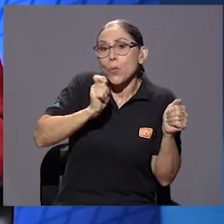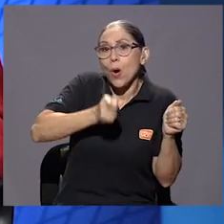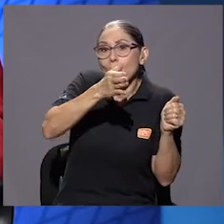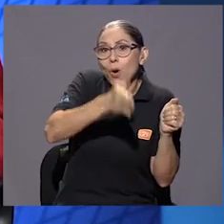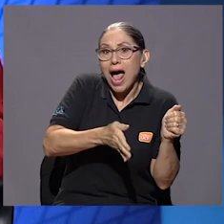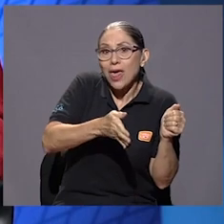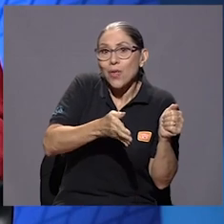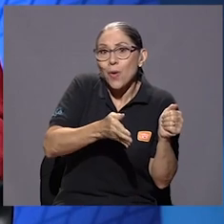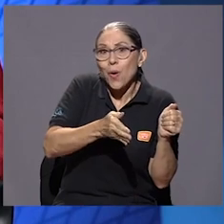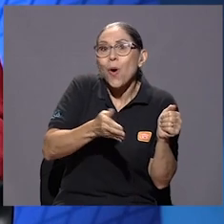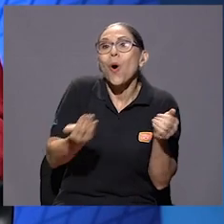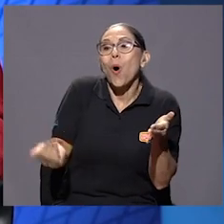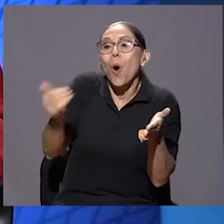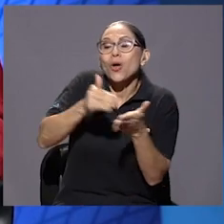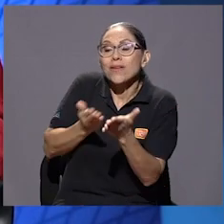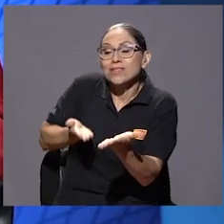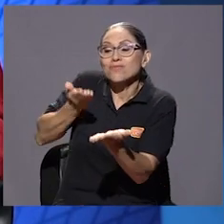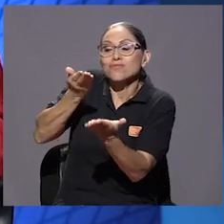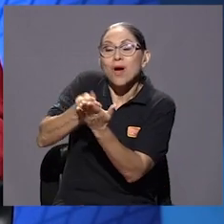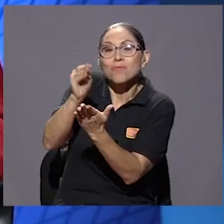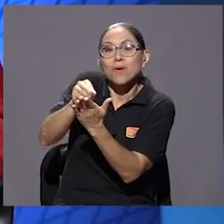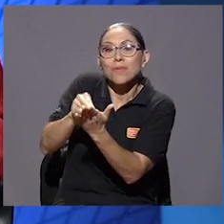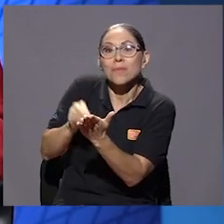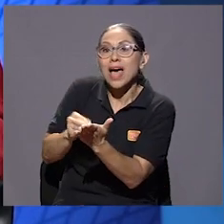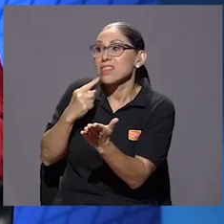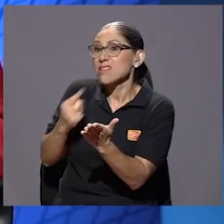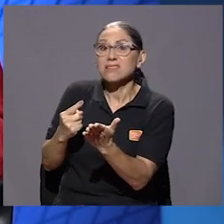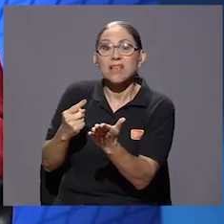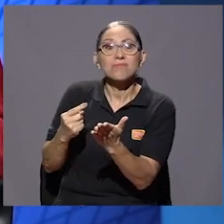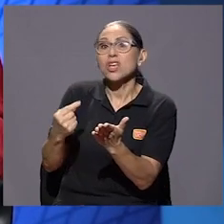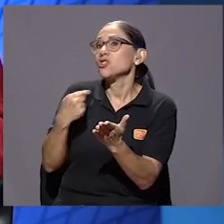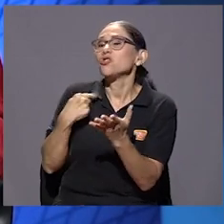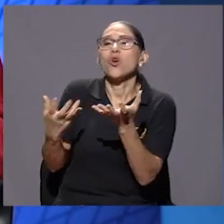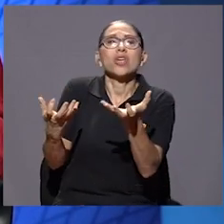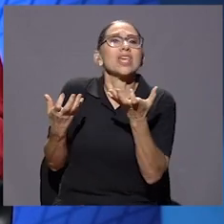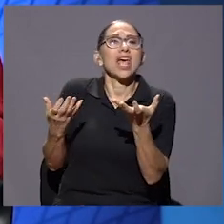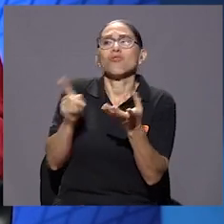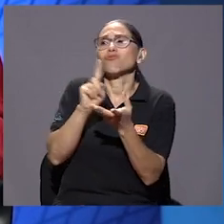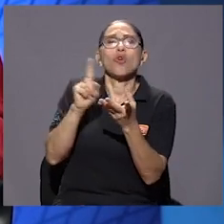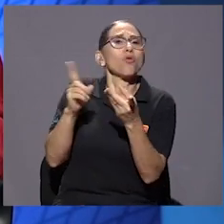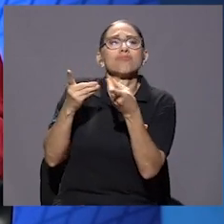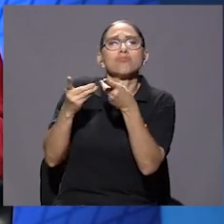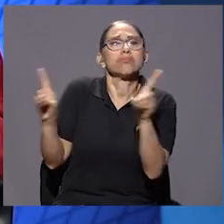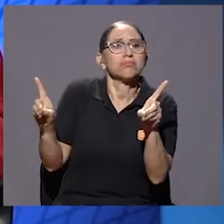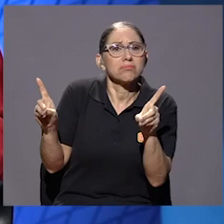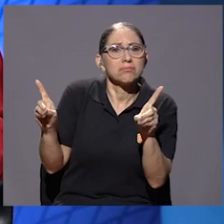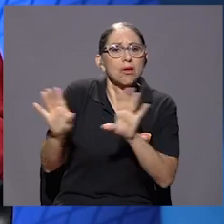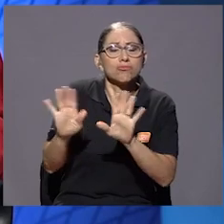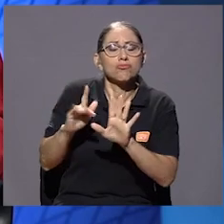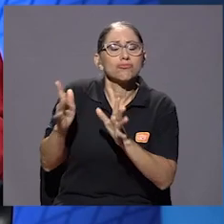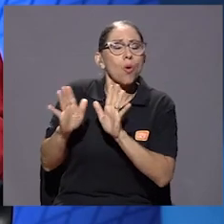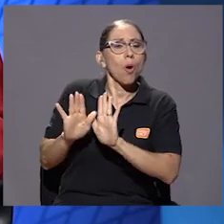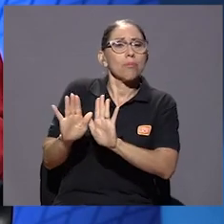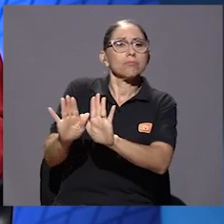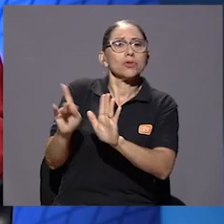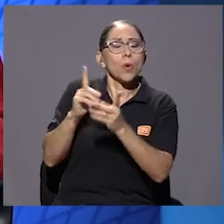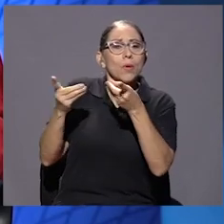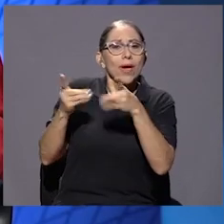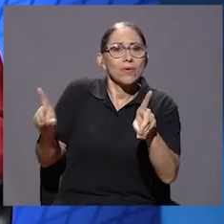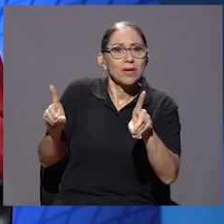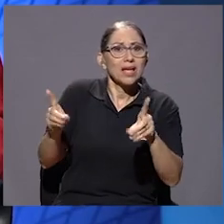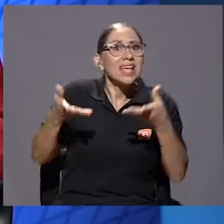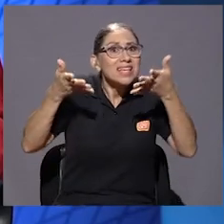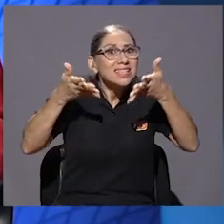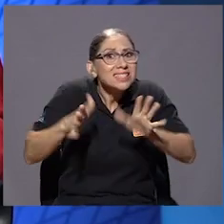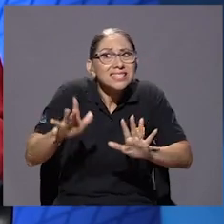dice, quiero que se desestime ese divorcio, yo no me voy a divorciar. Y ya el señor le había dado el monto que habían acordado en el divorcio y